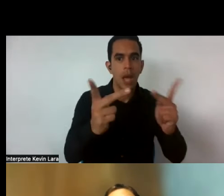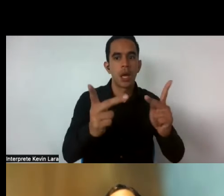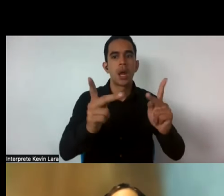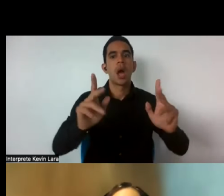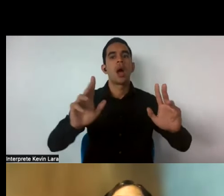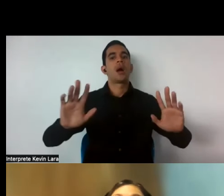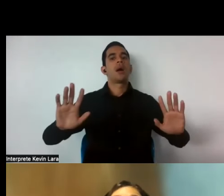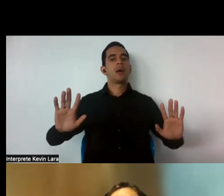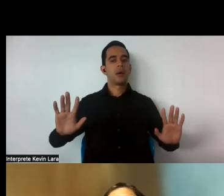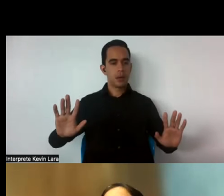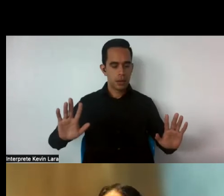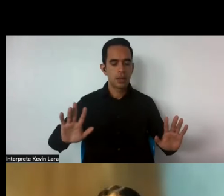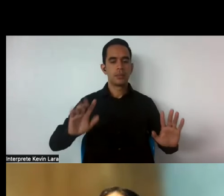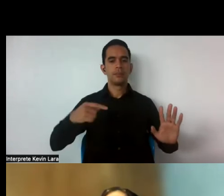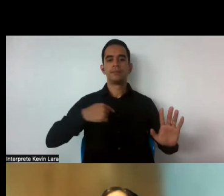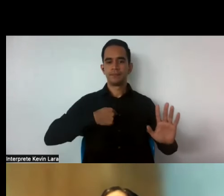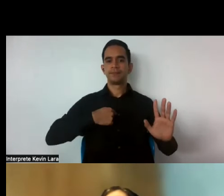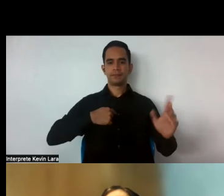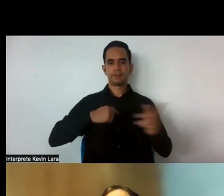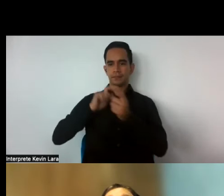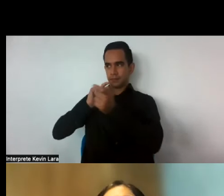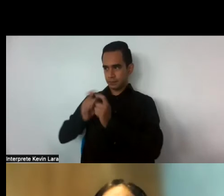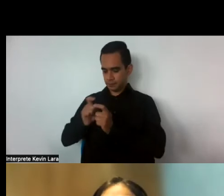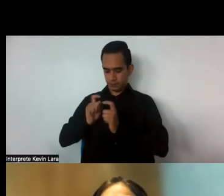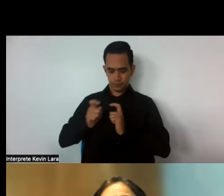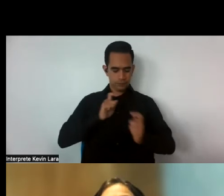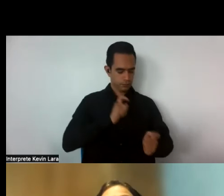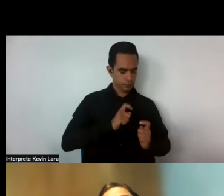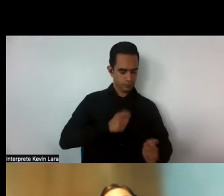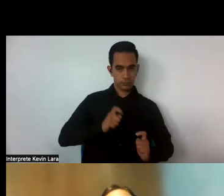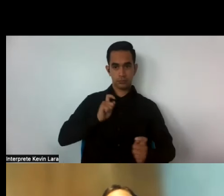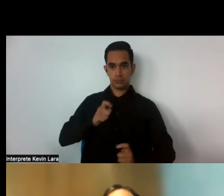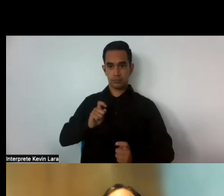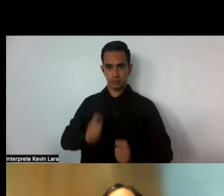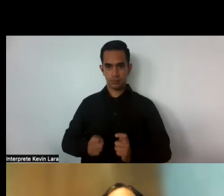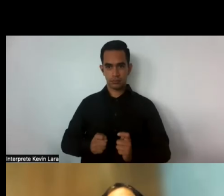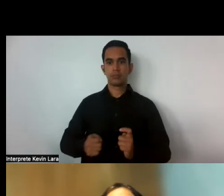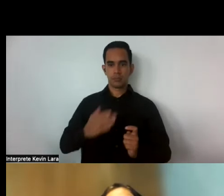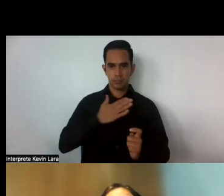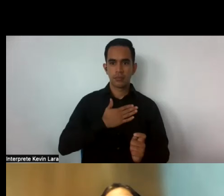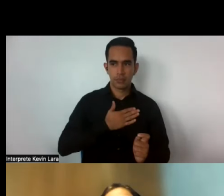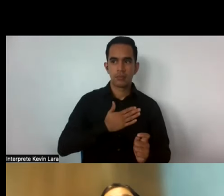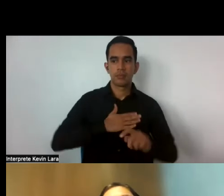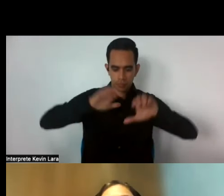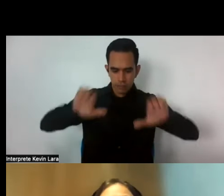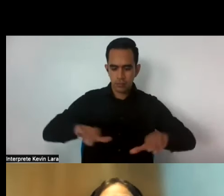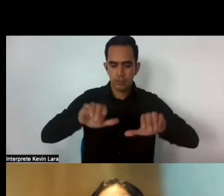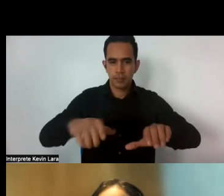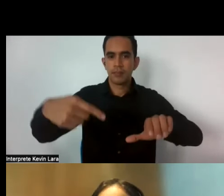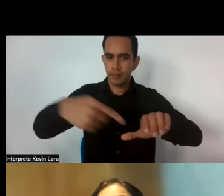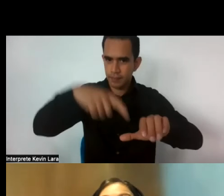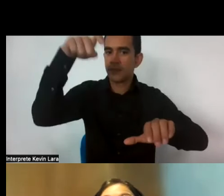así adaptar, modificar o incluso, ¿por qué no?, para mantener el comportamiento. Pero